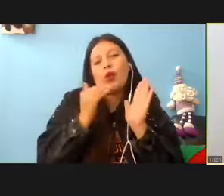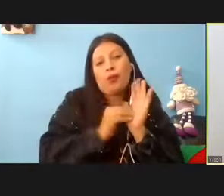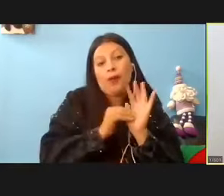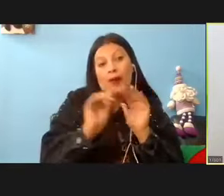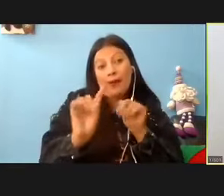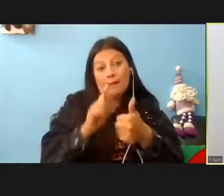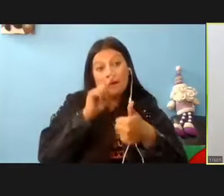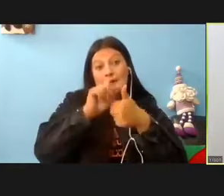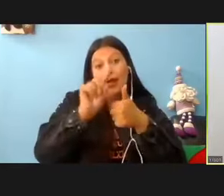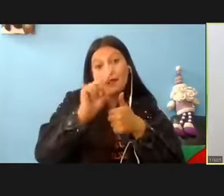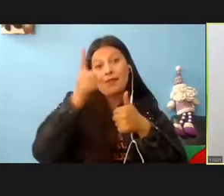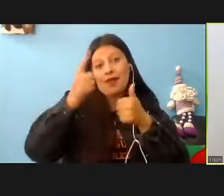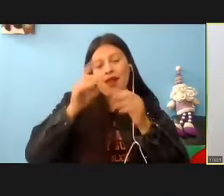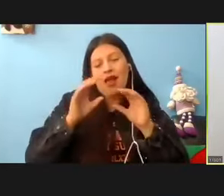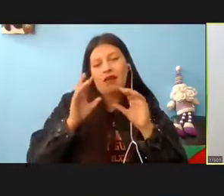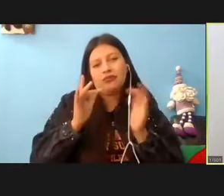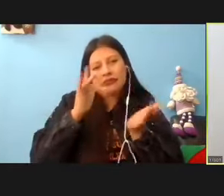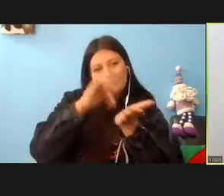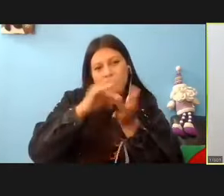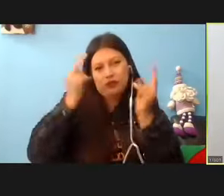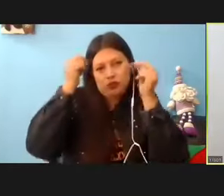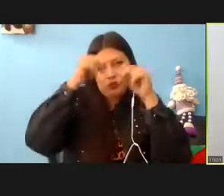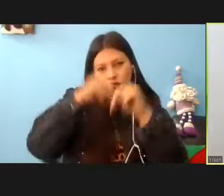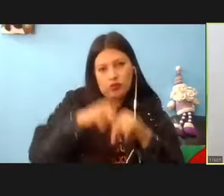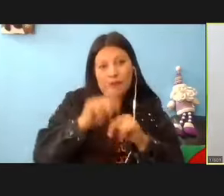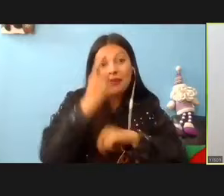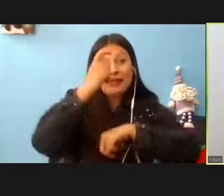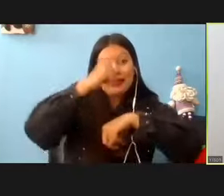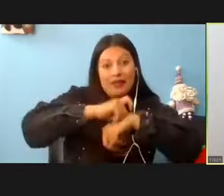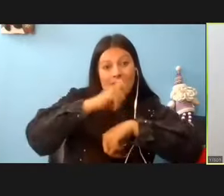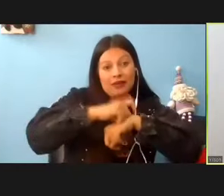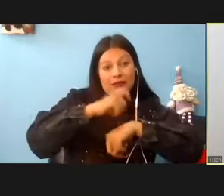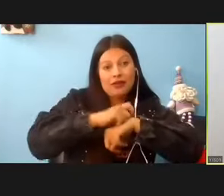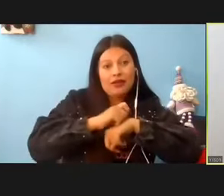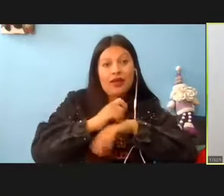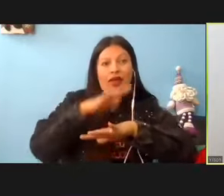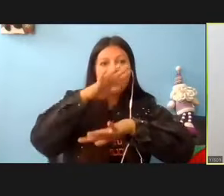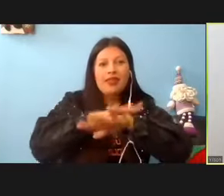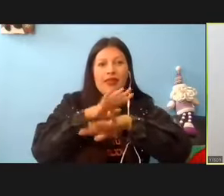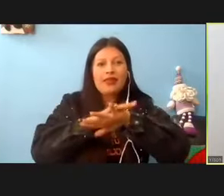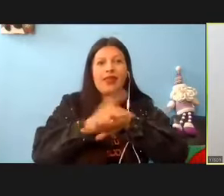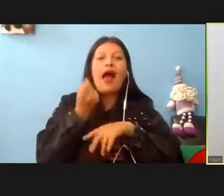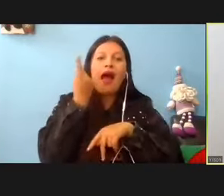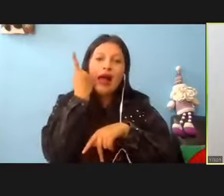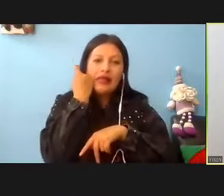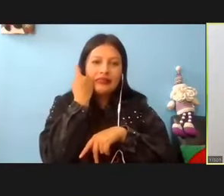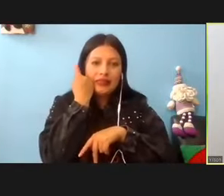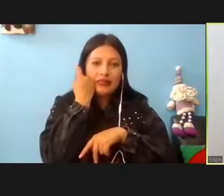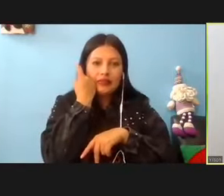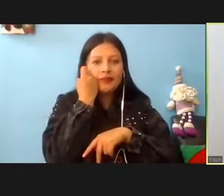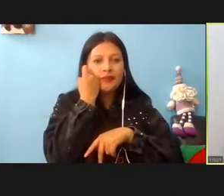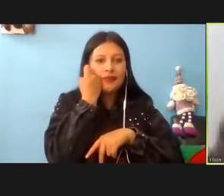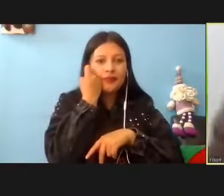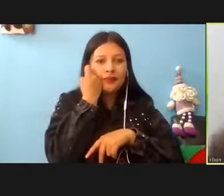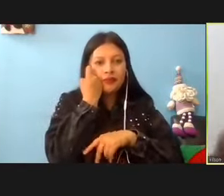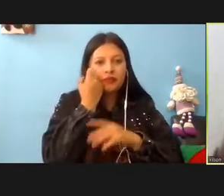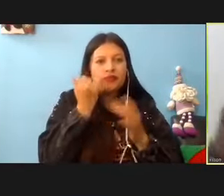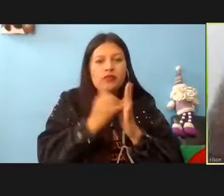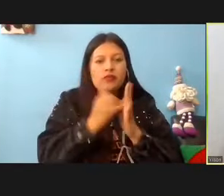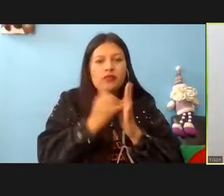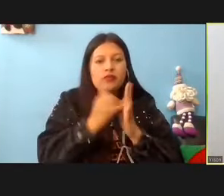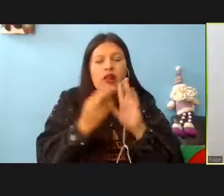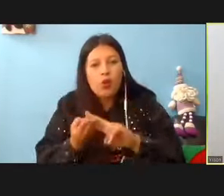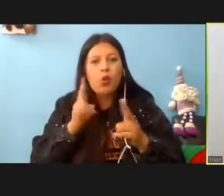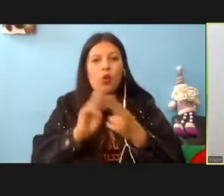primera sección, del primer momento en la tarde del viernes, que estuvieron